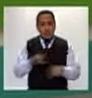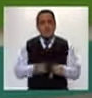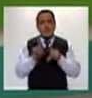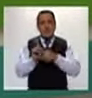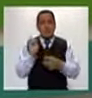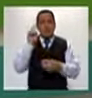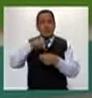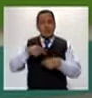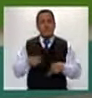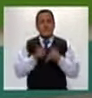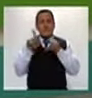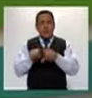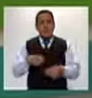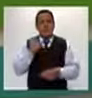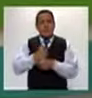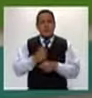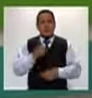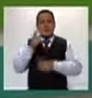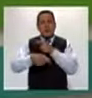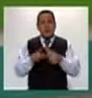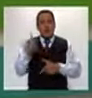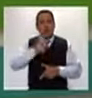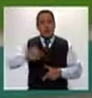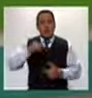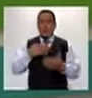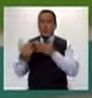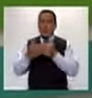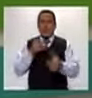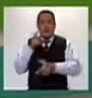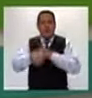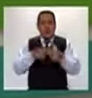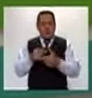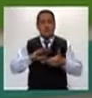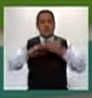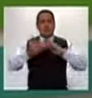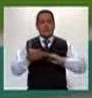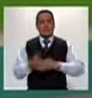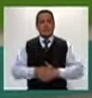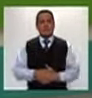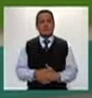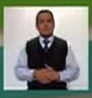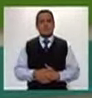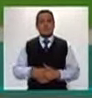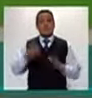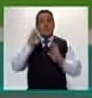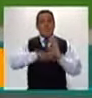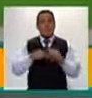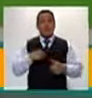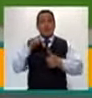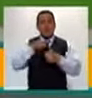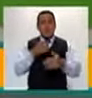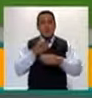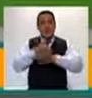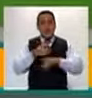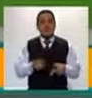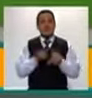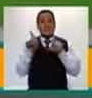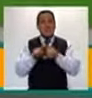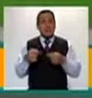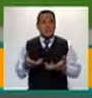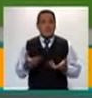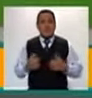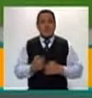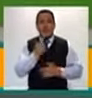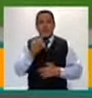incorporarse también al trabajo de ser personas útiles como cualquier otro miembro de la sociedad el programa tumbes accesible también pues